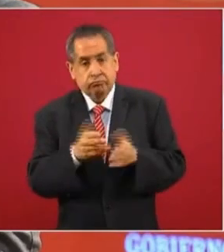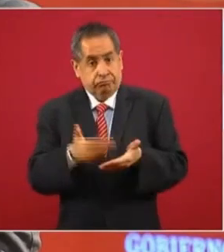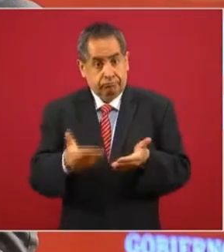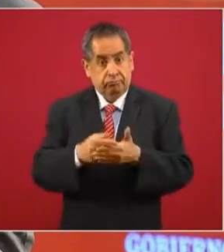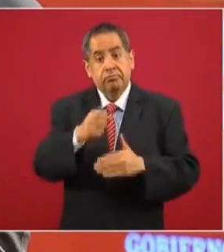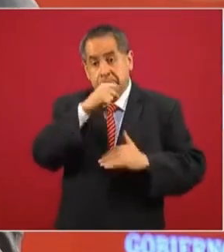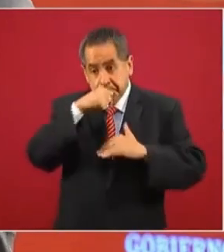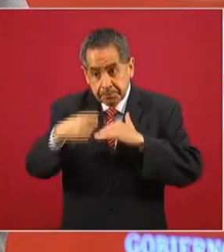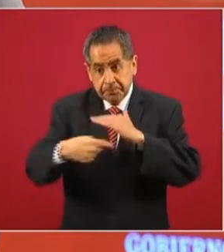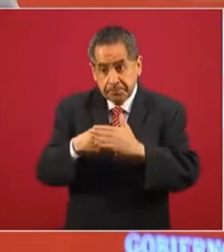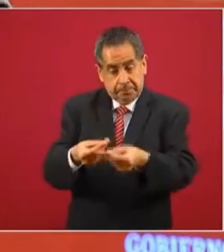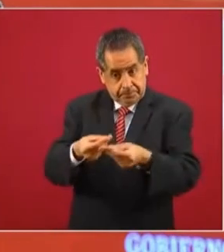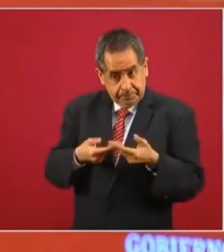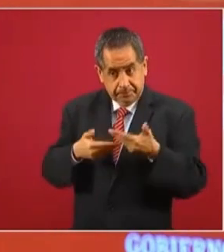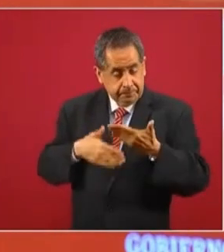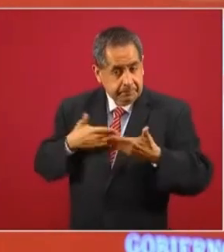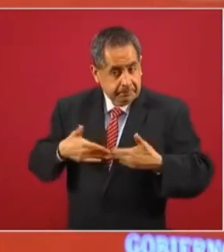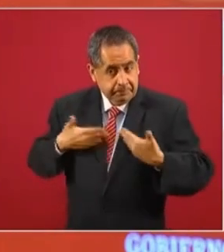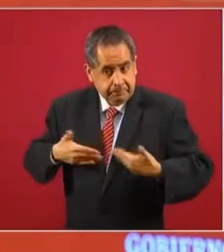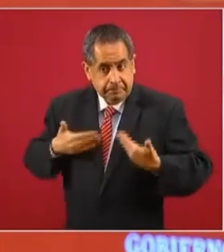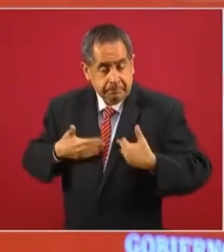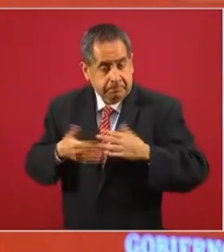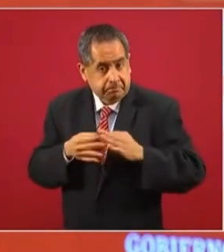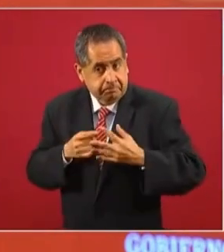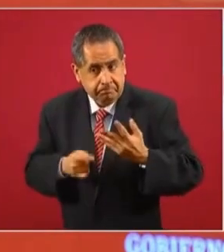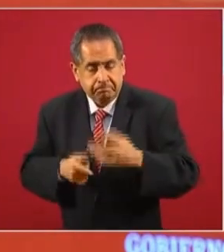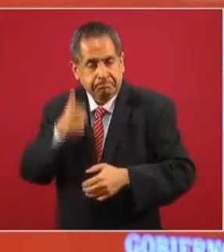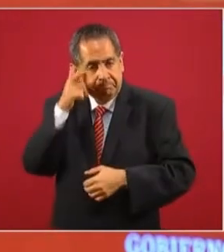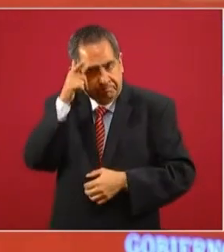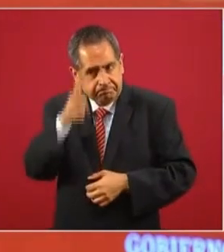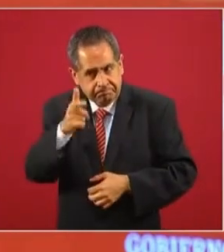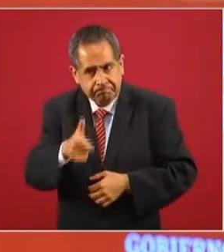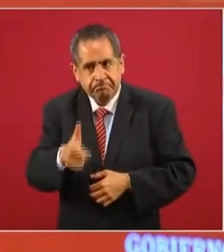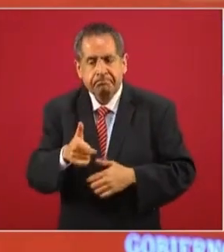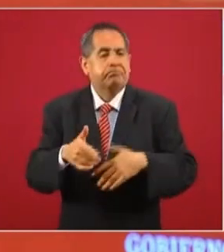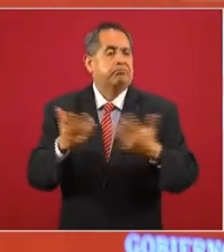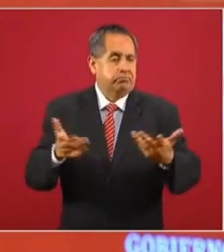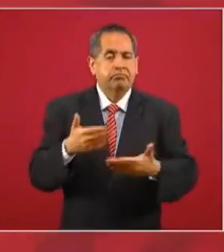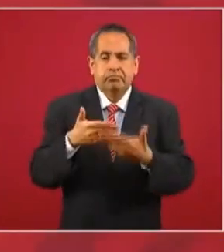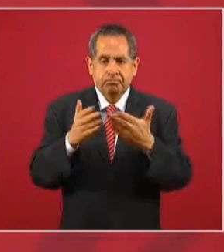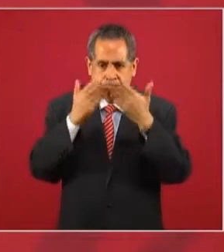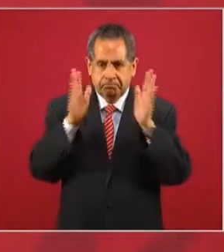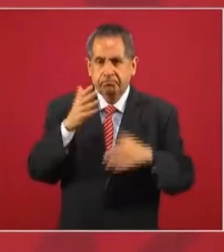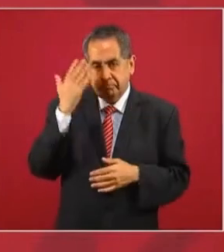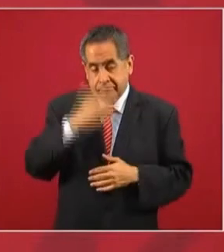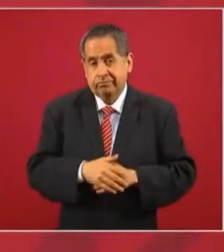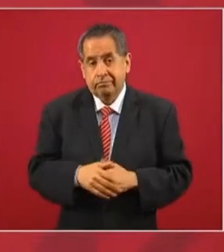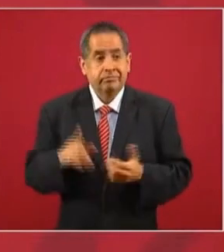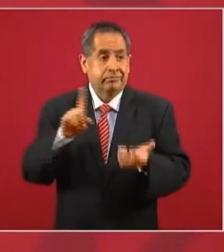se conocía el modus operandi de la delincuencia de cuello